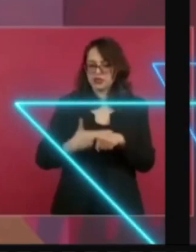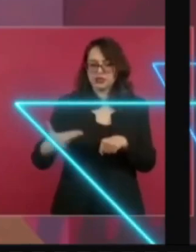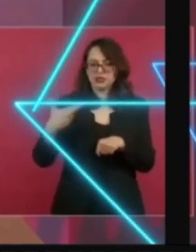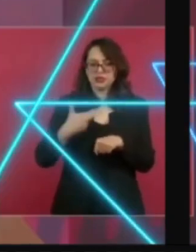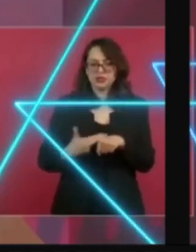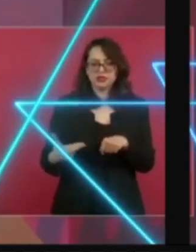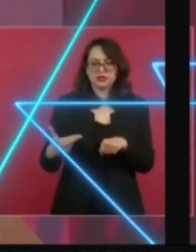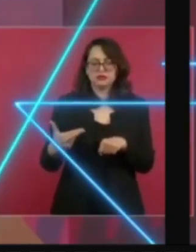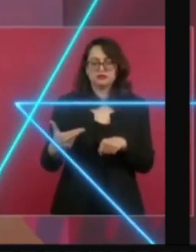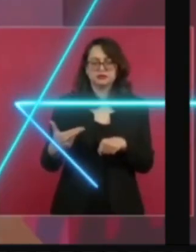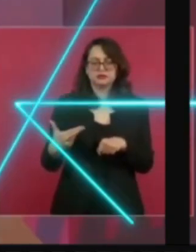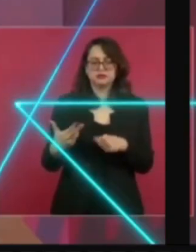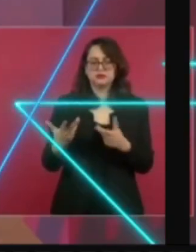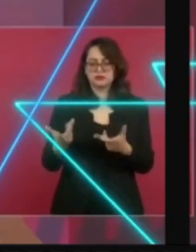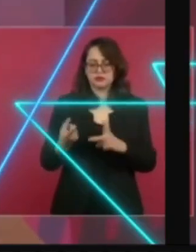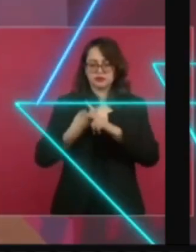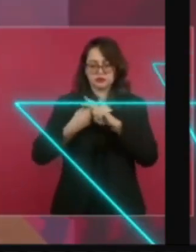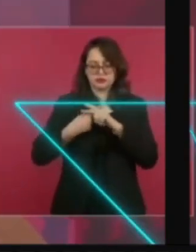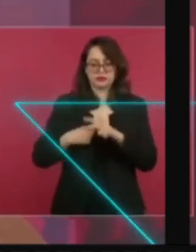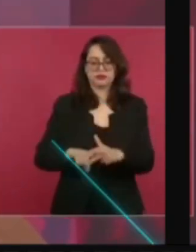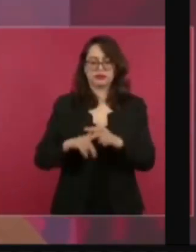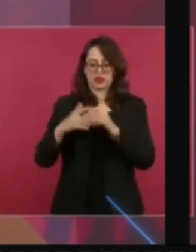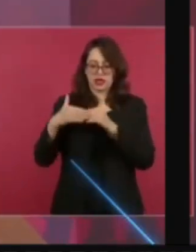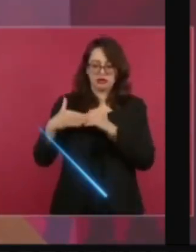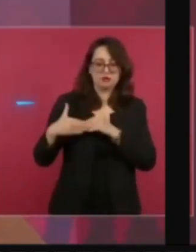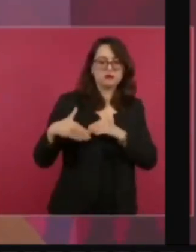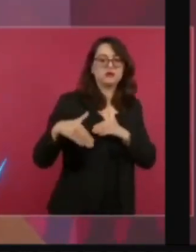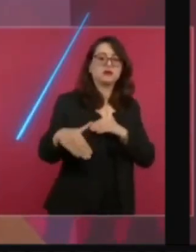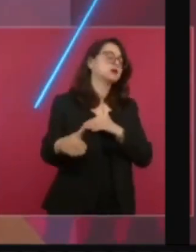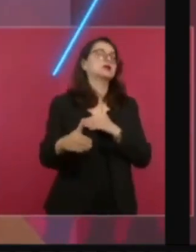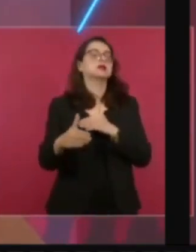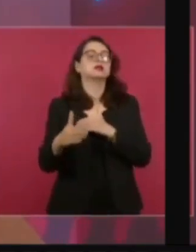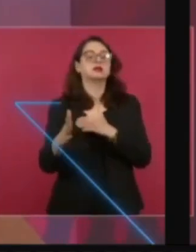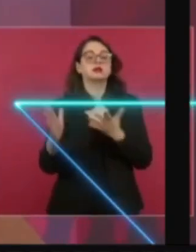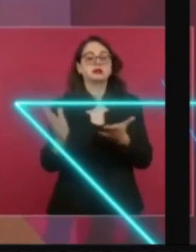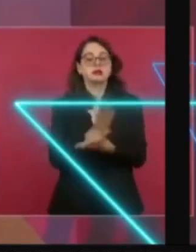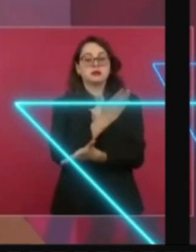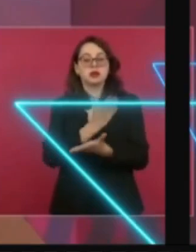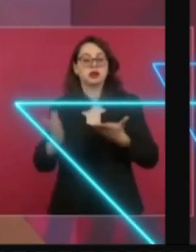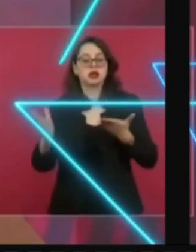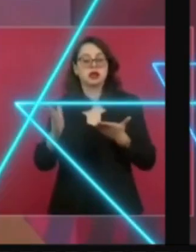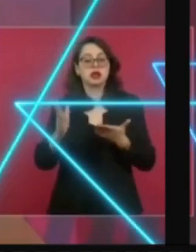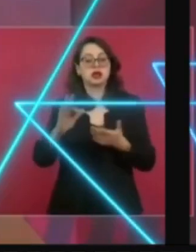para que entre en vigor no